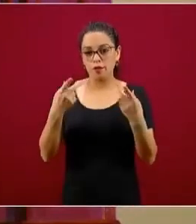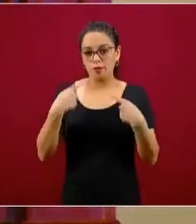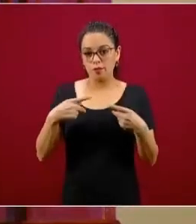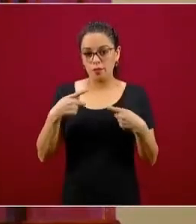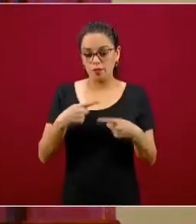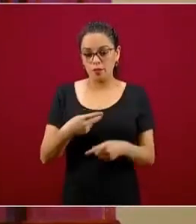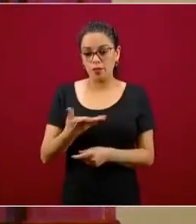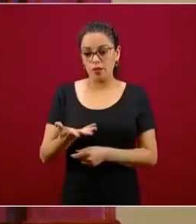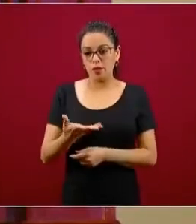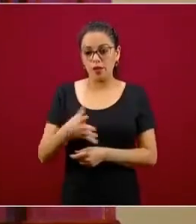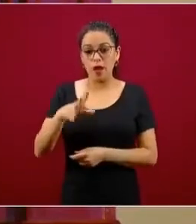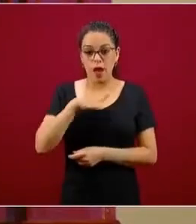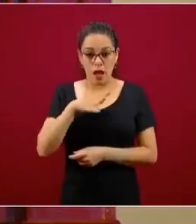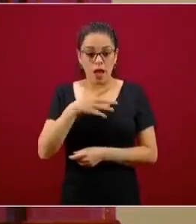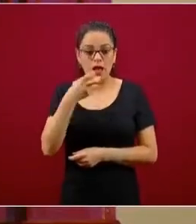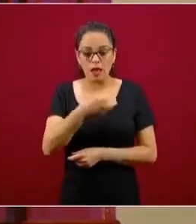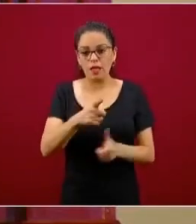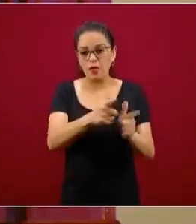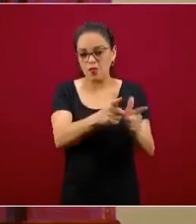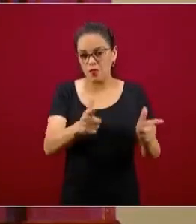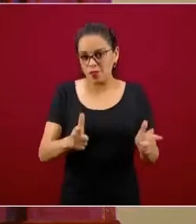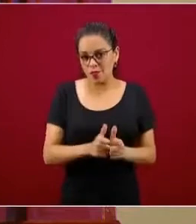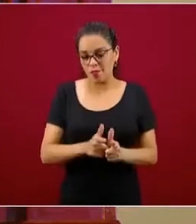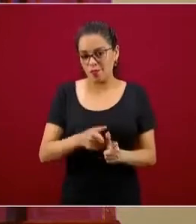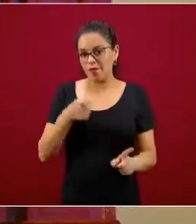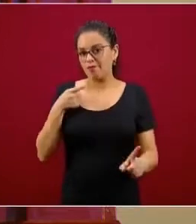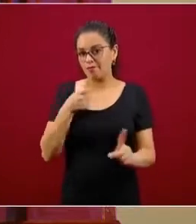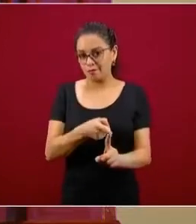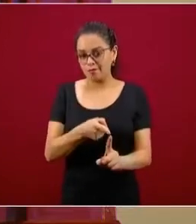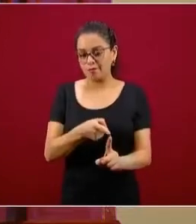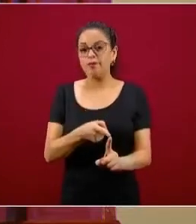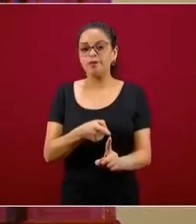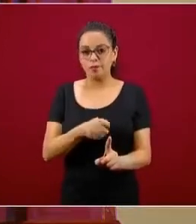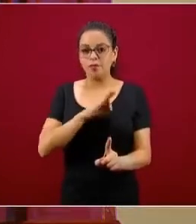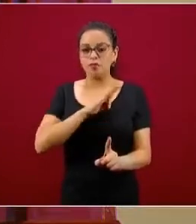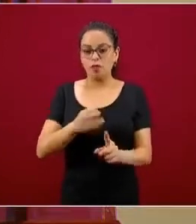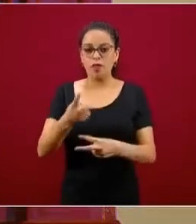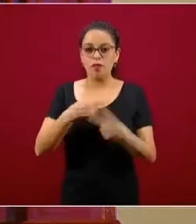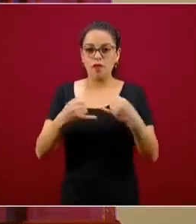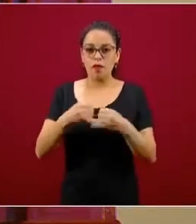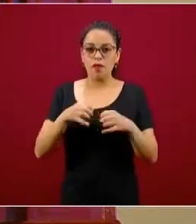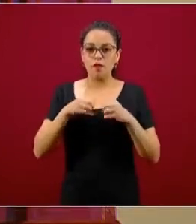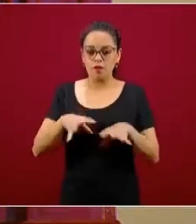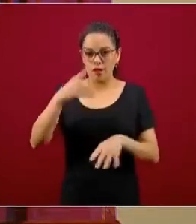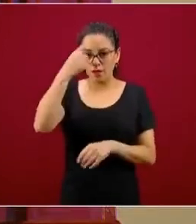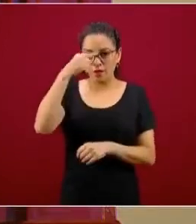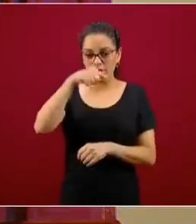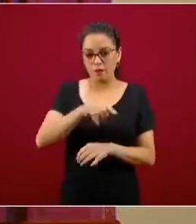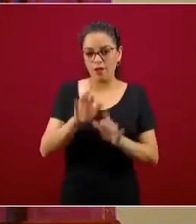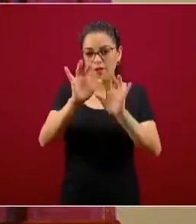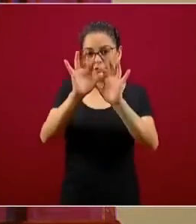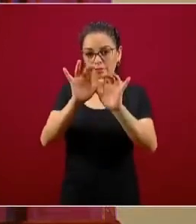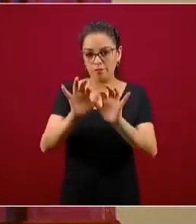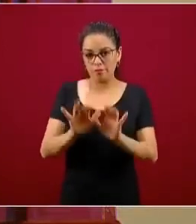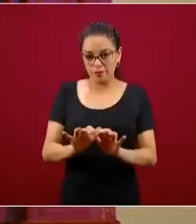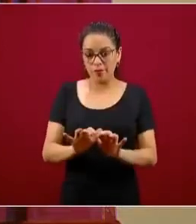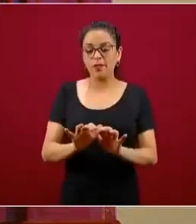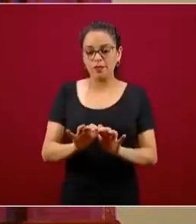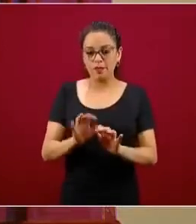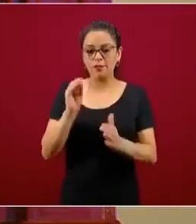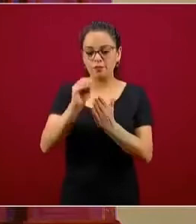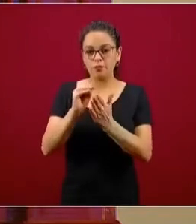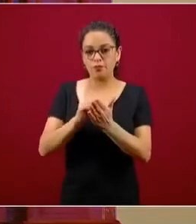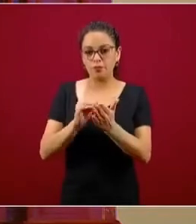en este grupo, y entonces sí poder tener información que en su momento se pueda cargar a la estadística